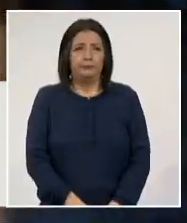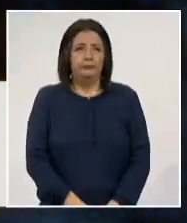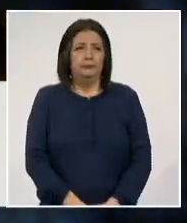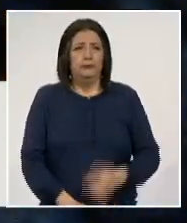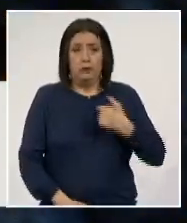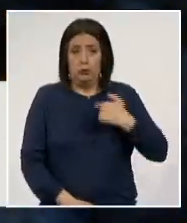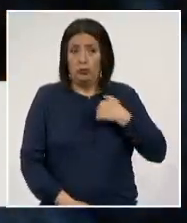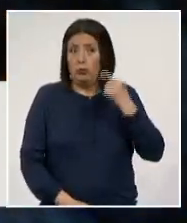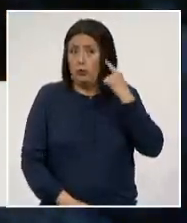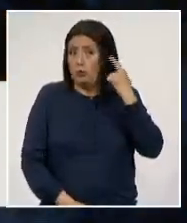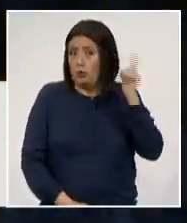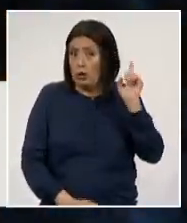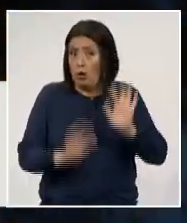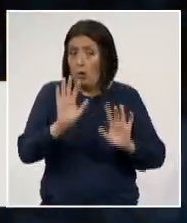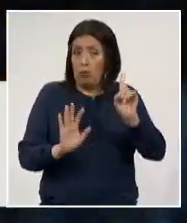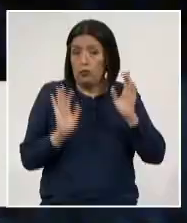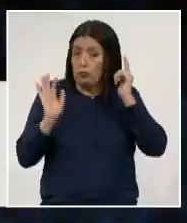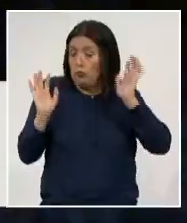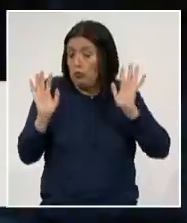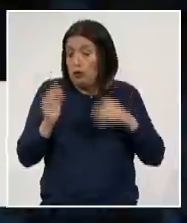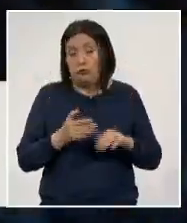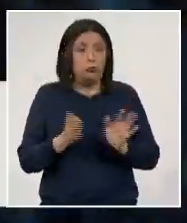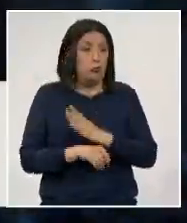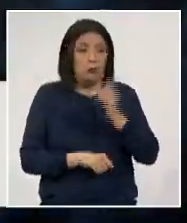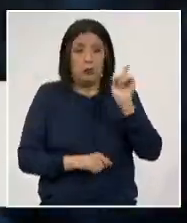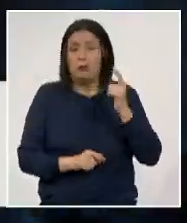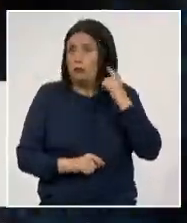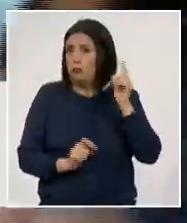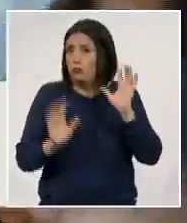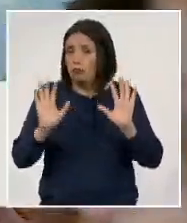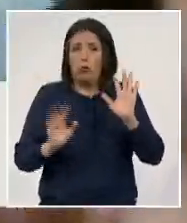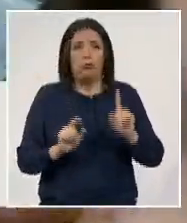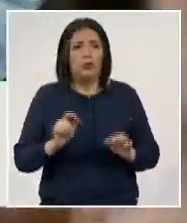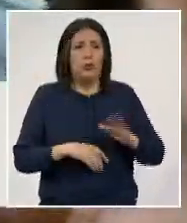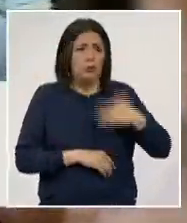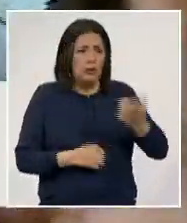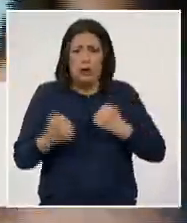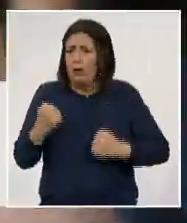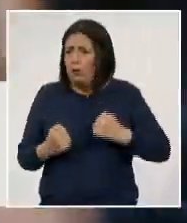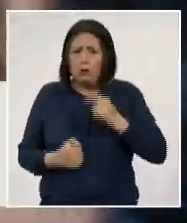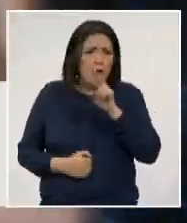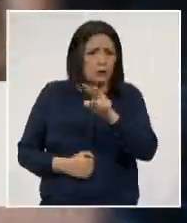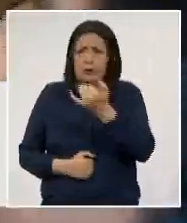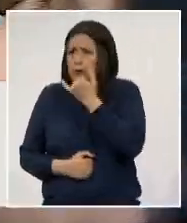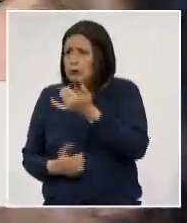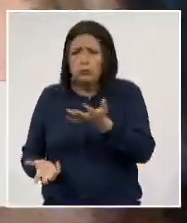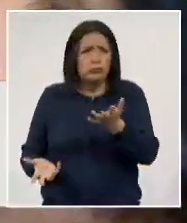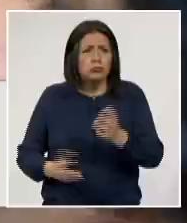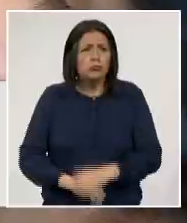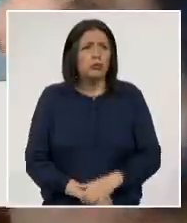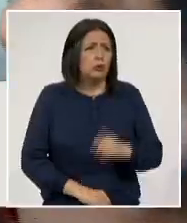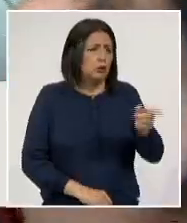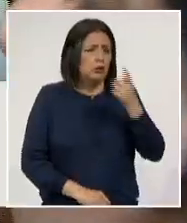Claro, yo escuché 11, pues no sé si escuchó bien todos los tiros. Escuché 11 tiros. Luego de eso vine corriendo a ver a quién le habían caído, pues. El